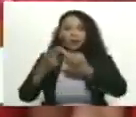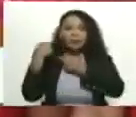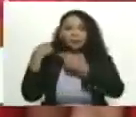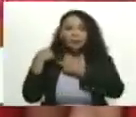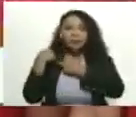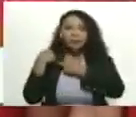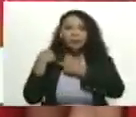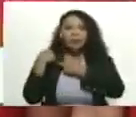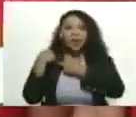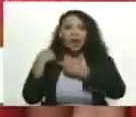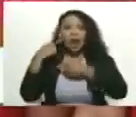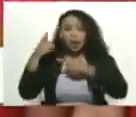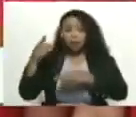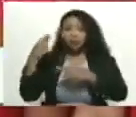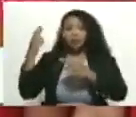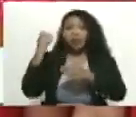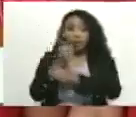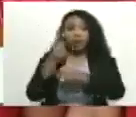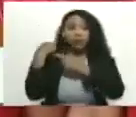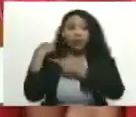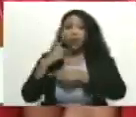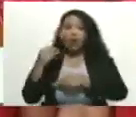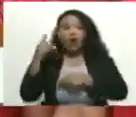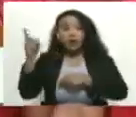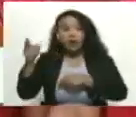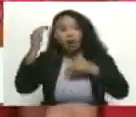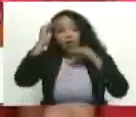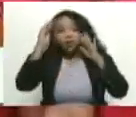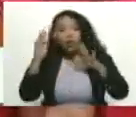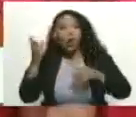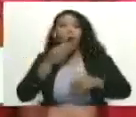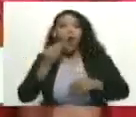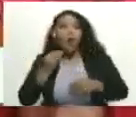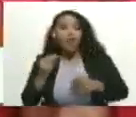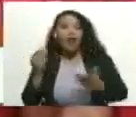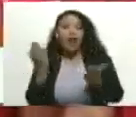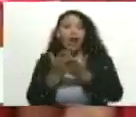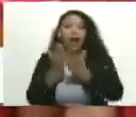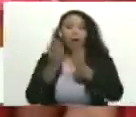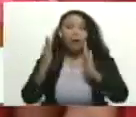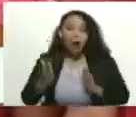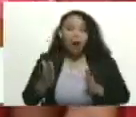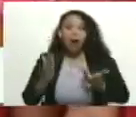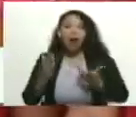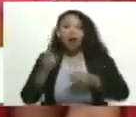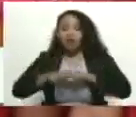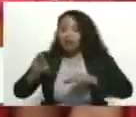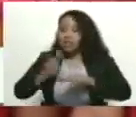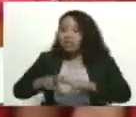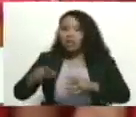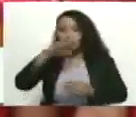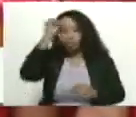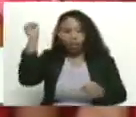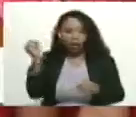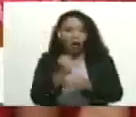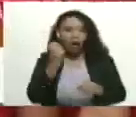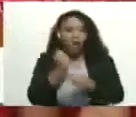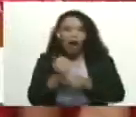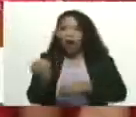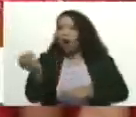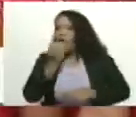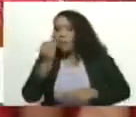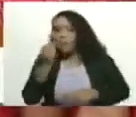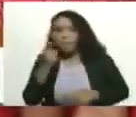ser la responsable, de atender la casa, los muchachos, el colegio. Trabaja la